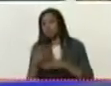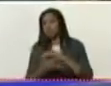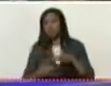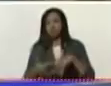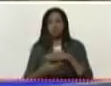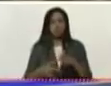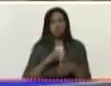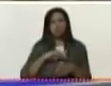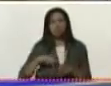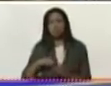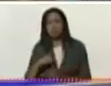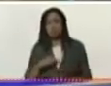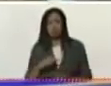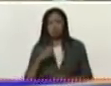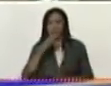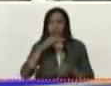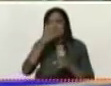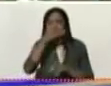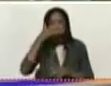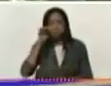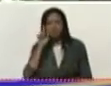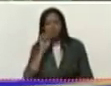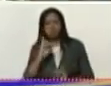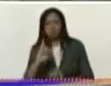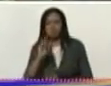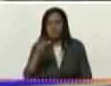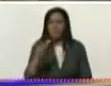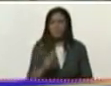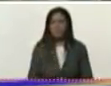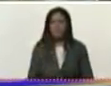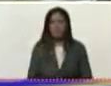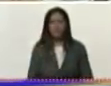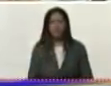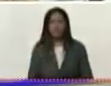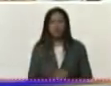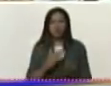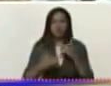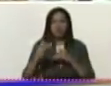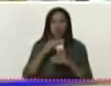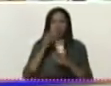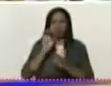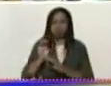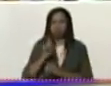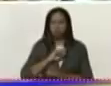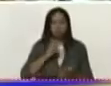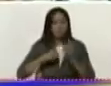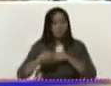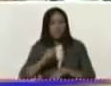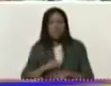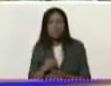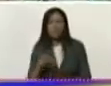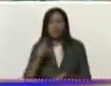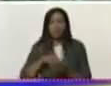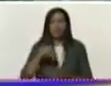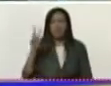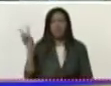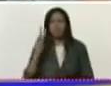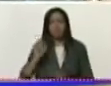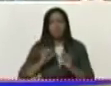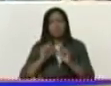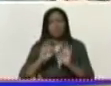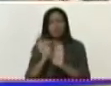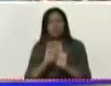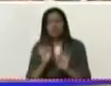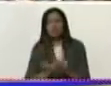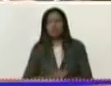frente a terroristas, asaltantes, extremistas y fascistas. No pasarán en Venezuela.